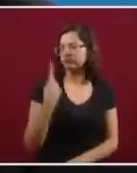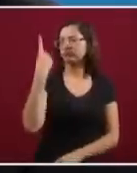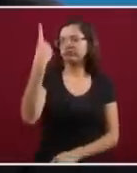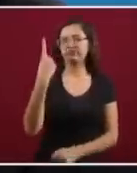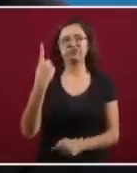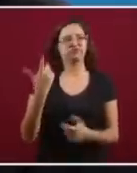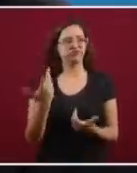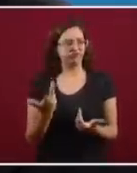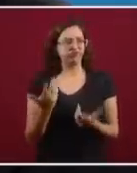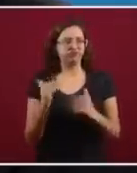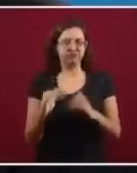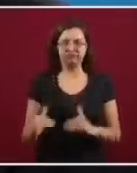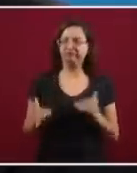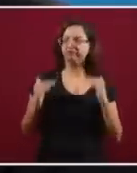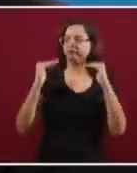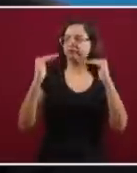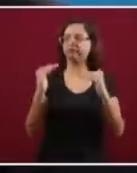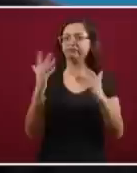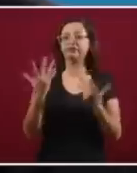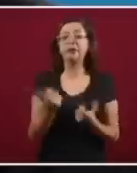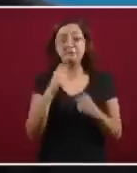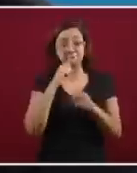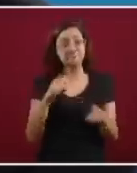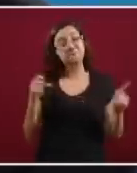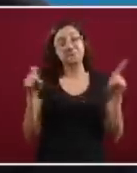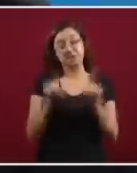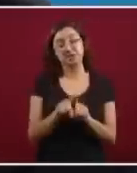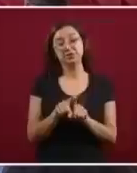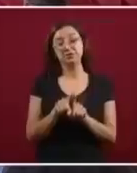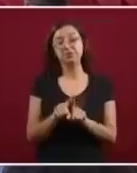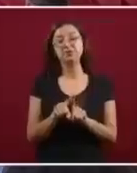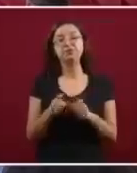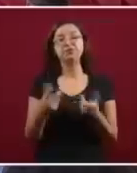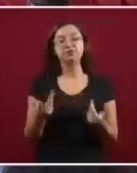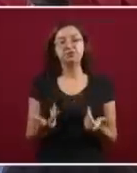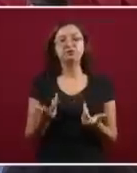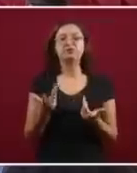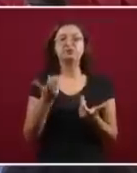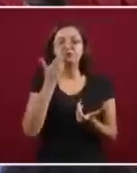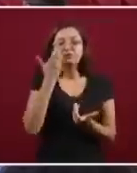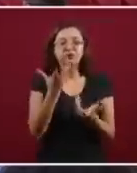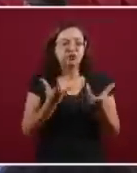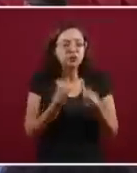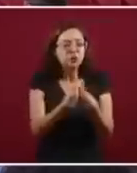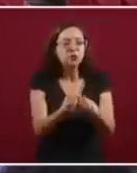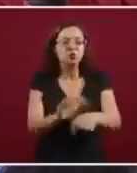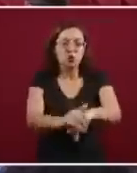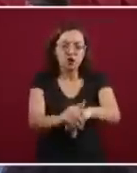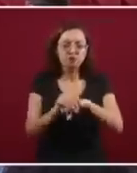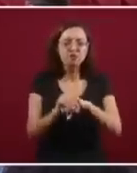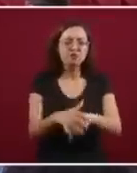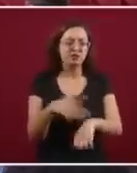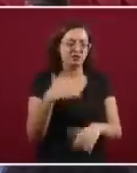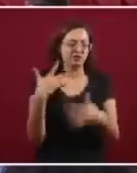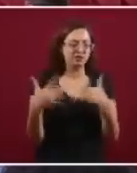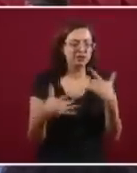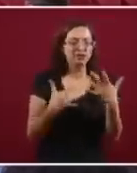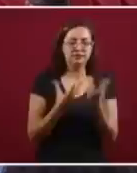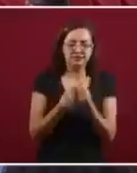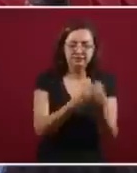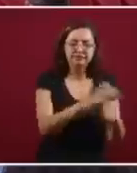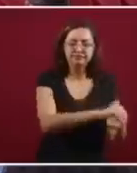comunitario y además buscan tan sólo el acompañamiento emocional eso está